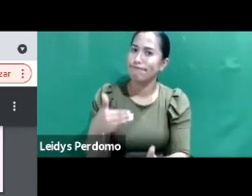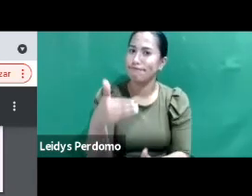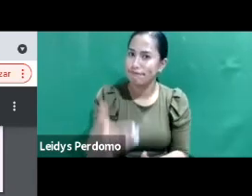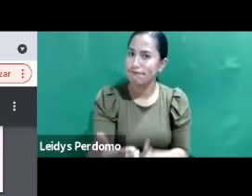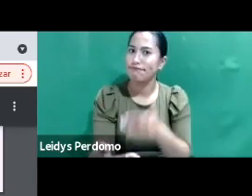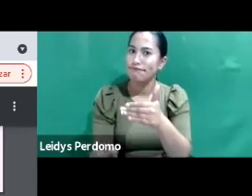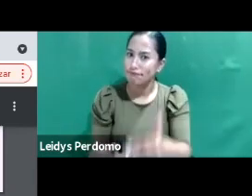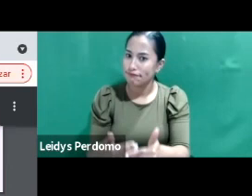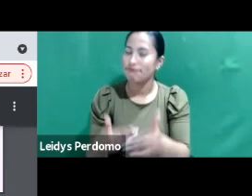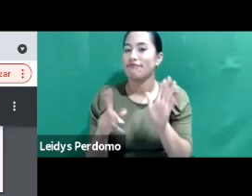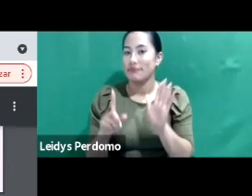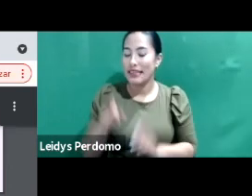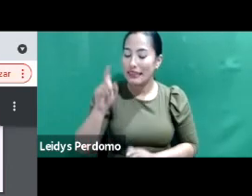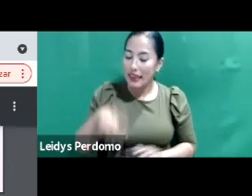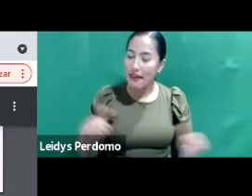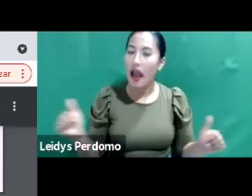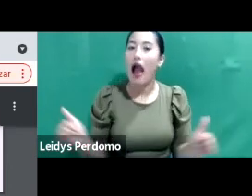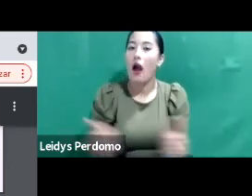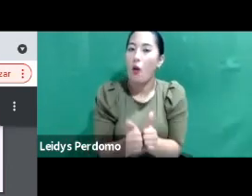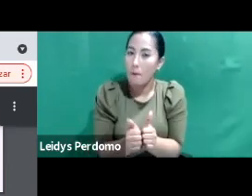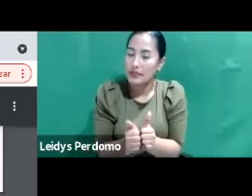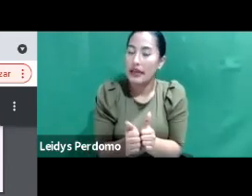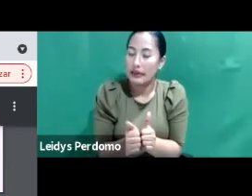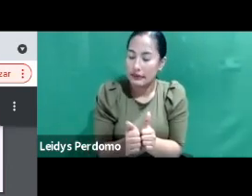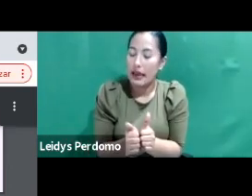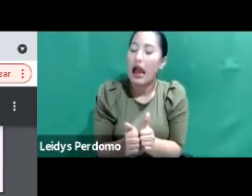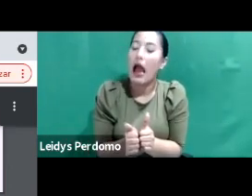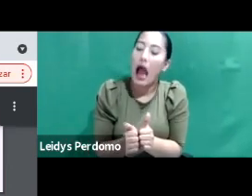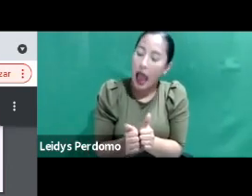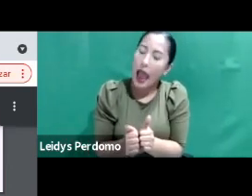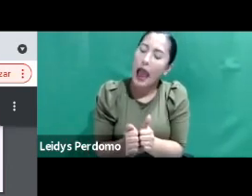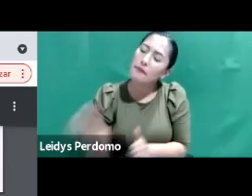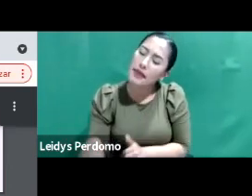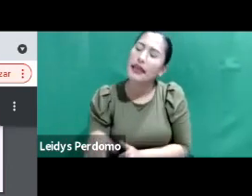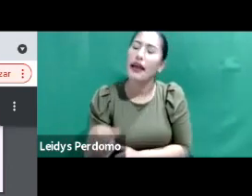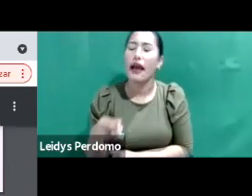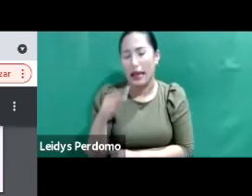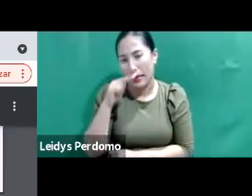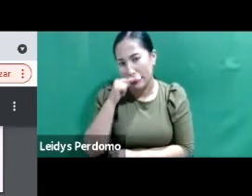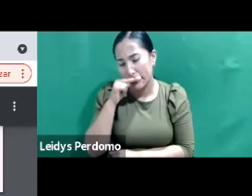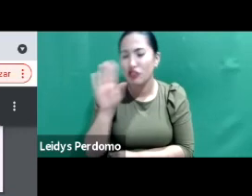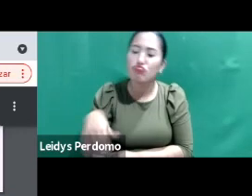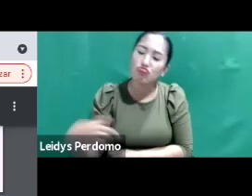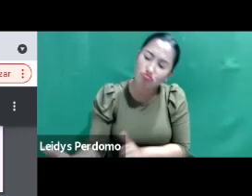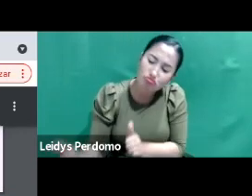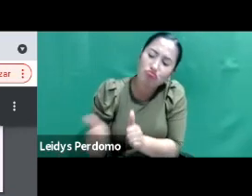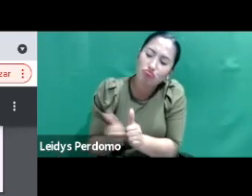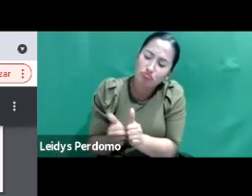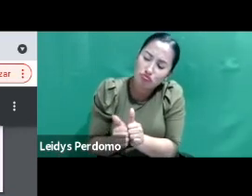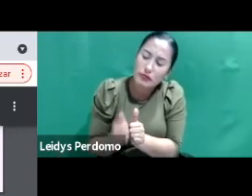hacer acompañado, es decir, vamos a acompañar al niño a que primero identifique, nomine, ¿cierto?,